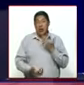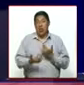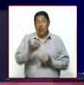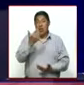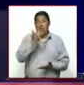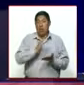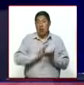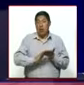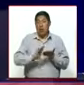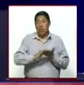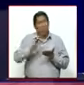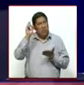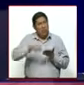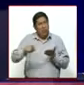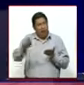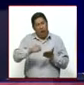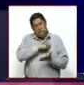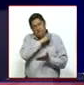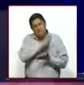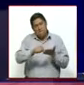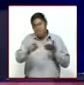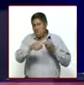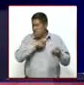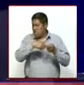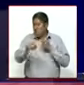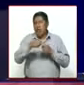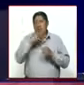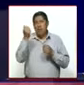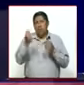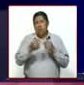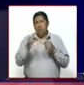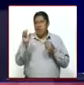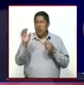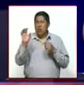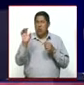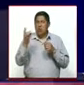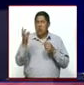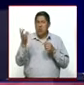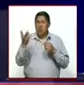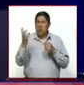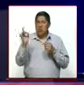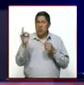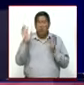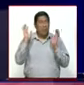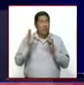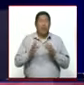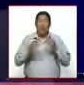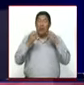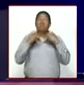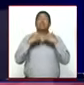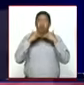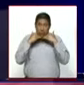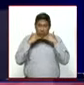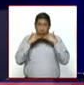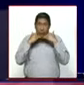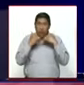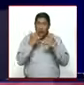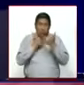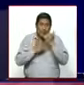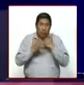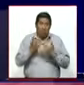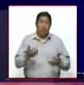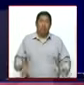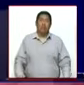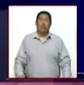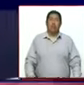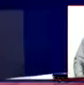prioridad. Están prácticamente entre los últimos puntos que se van a tratar. Estaremos al tanto de esta sesión que se lleva adelante la Asamblea